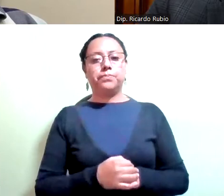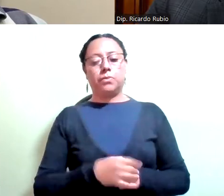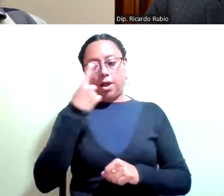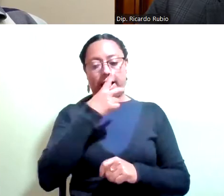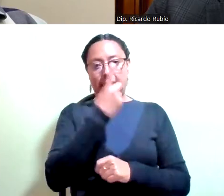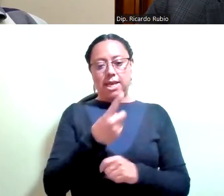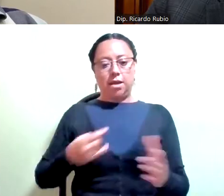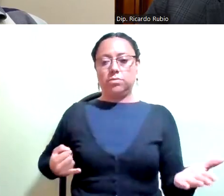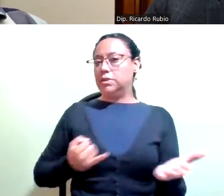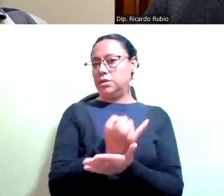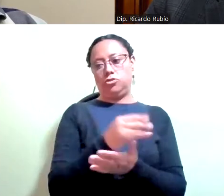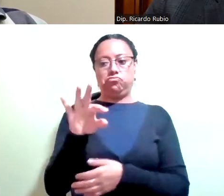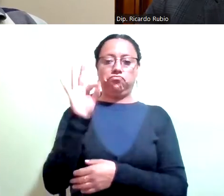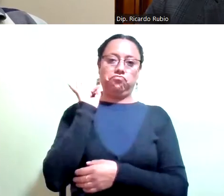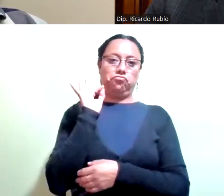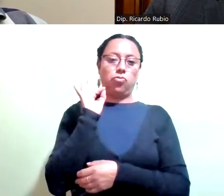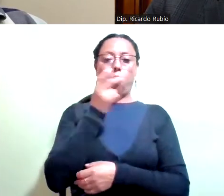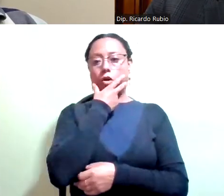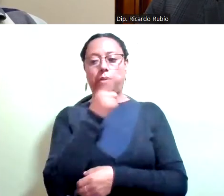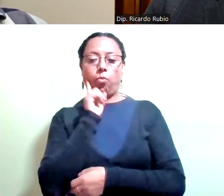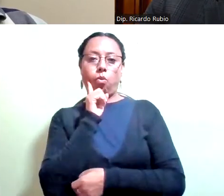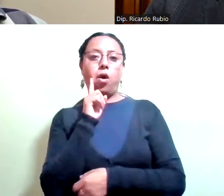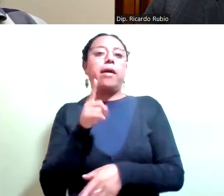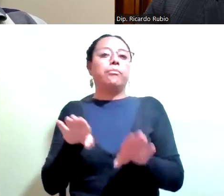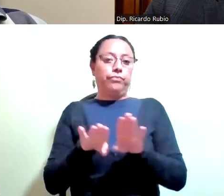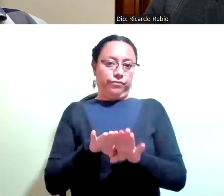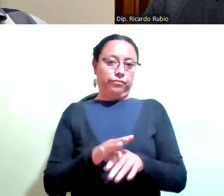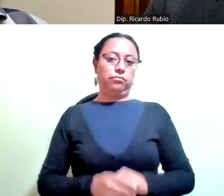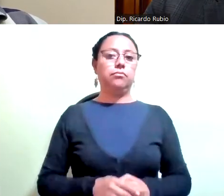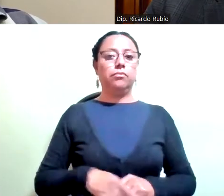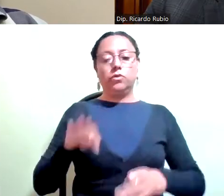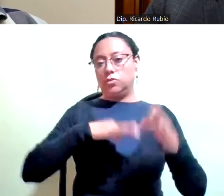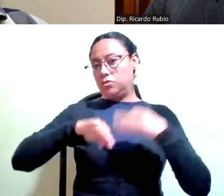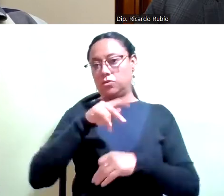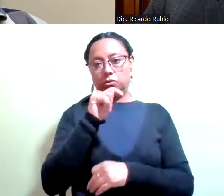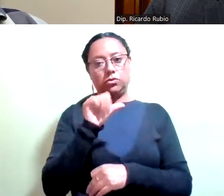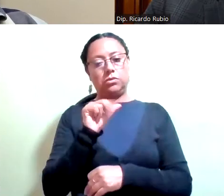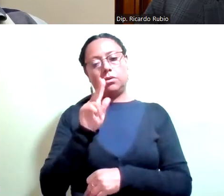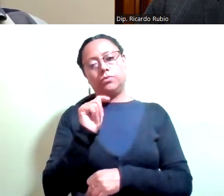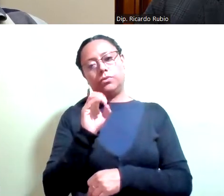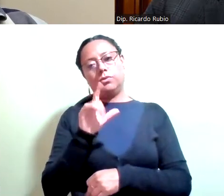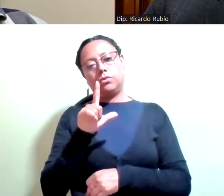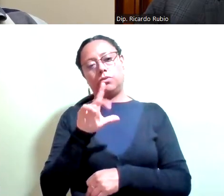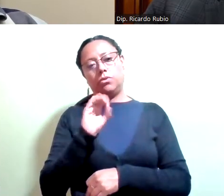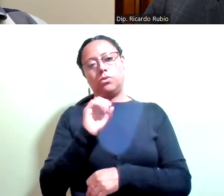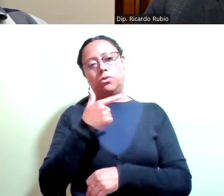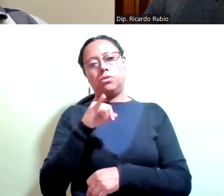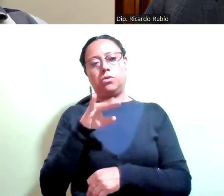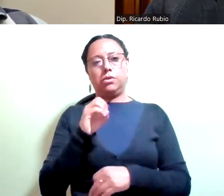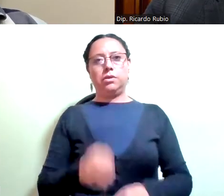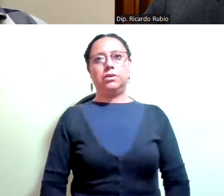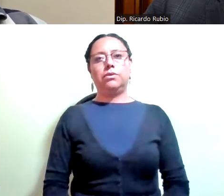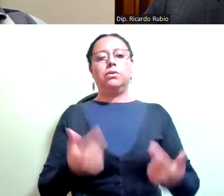autodeterminación de género y libre desarrollo de la personalidad, está siendo tautológico. Todo puede ser englobado al libre desarrollo de